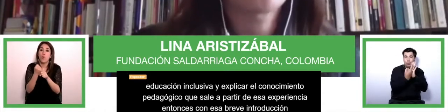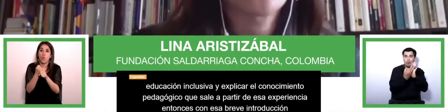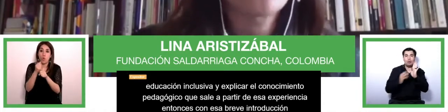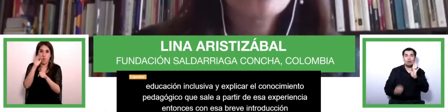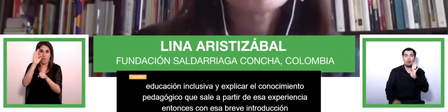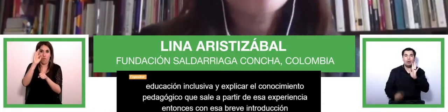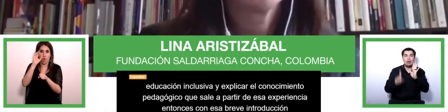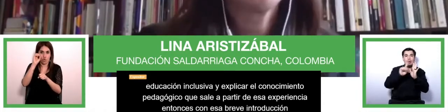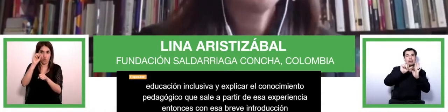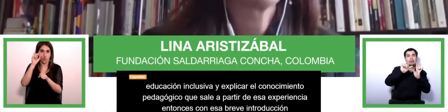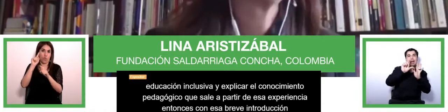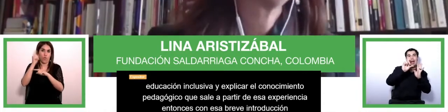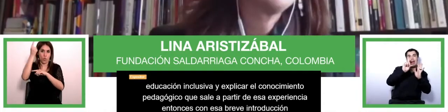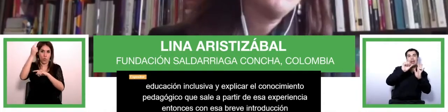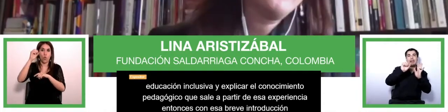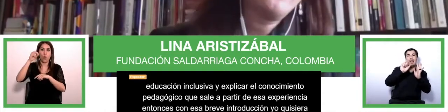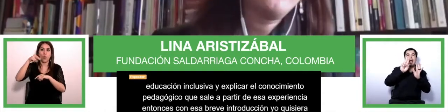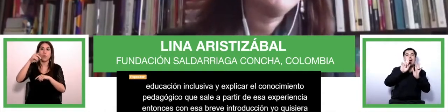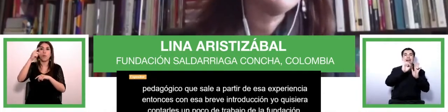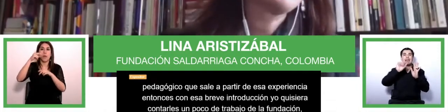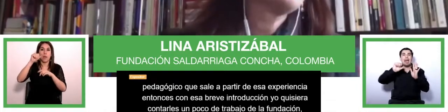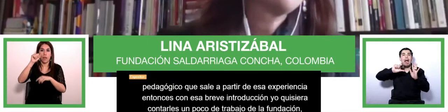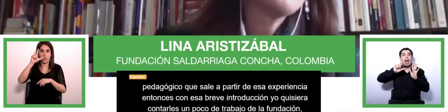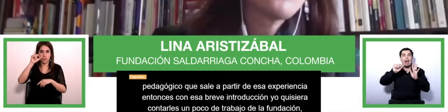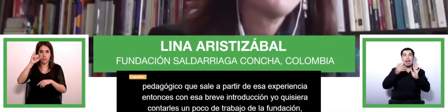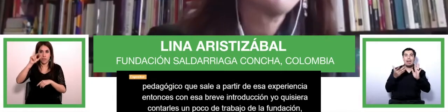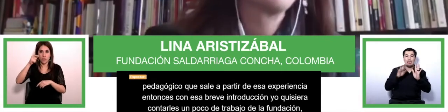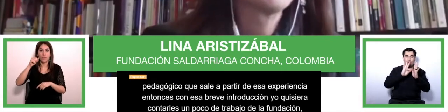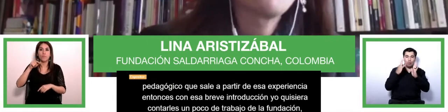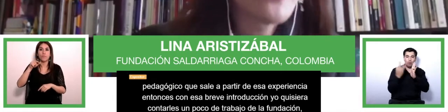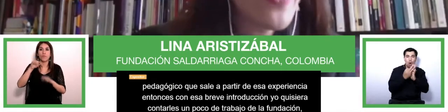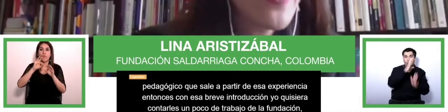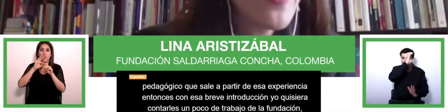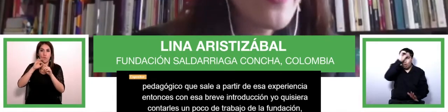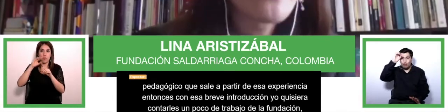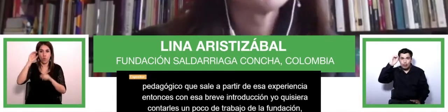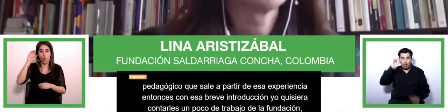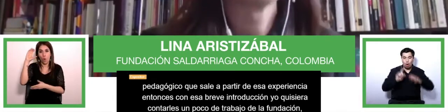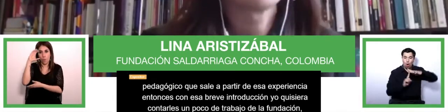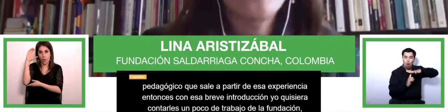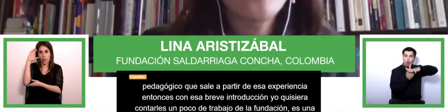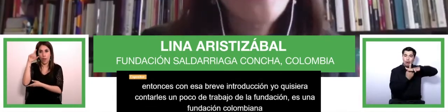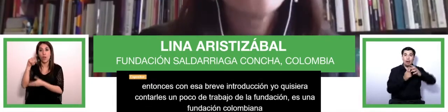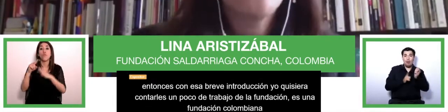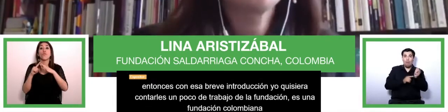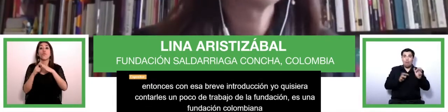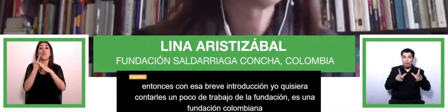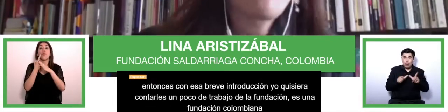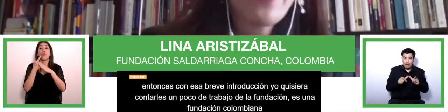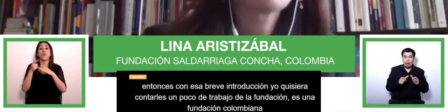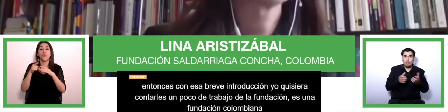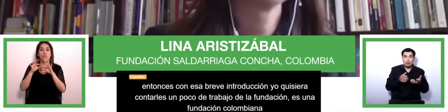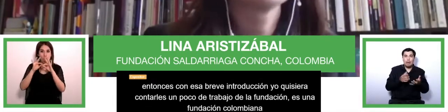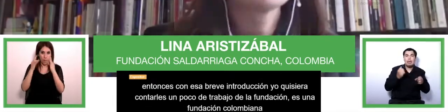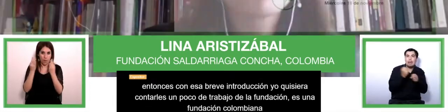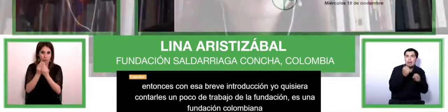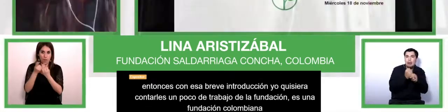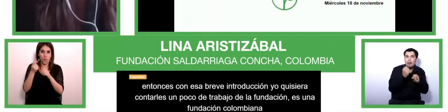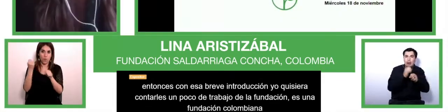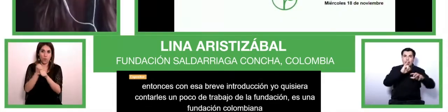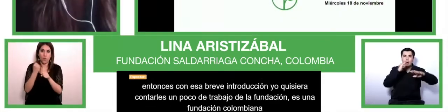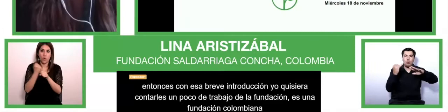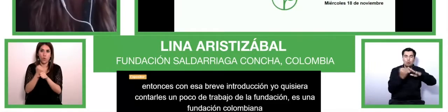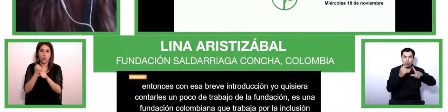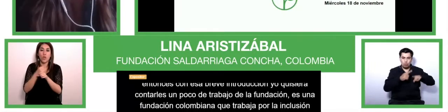Fundación Saldarriaga Concha. La fundación es una fundación colombiana de origen familiar que trabaja por la